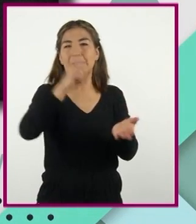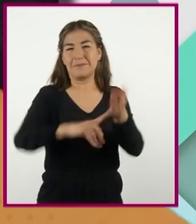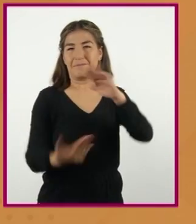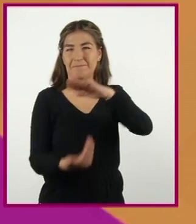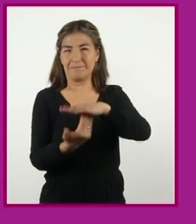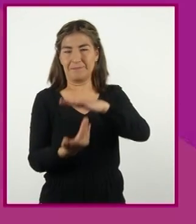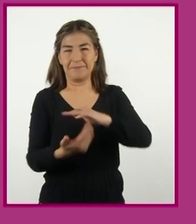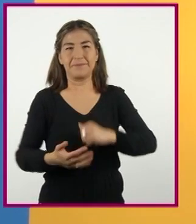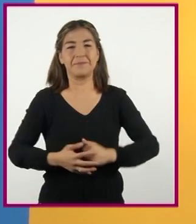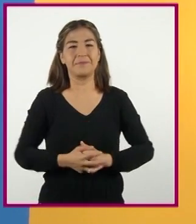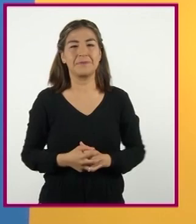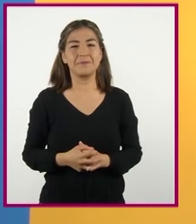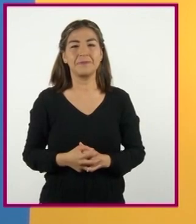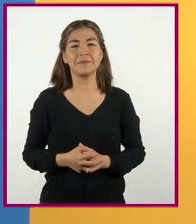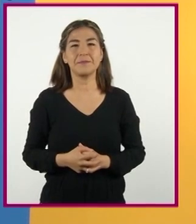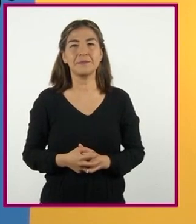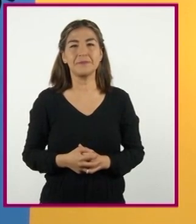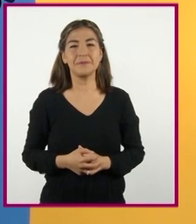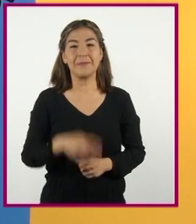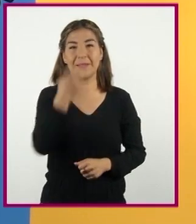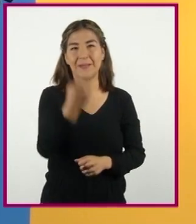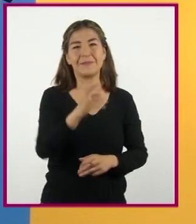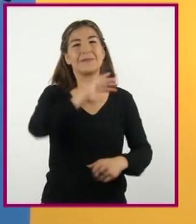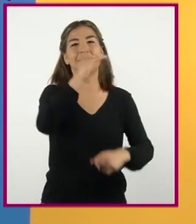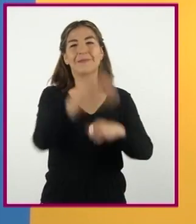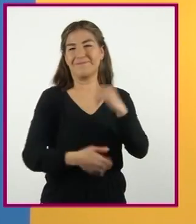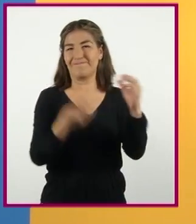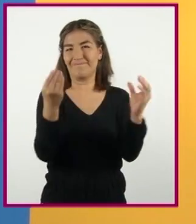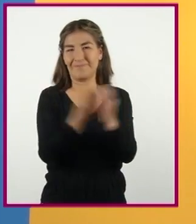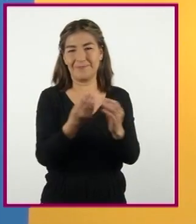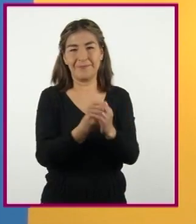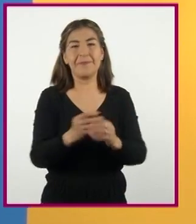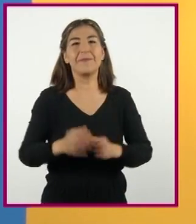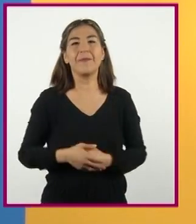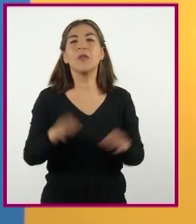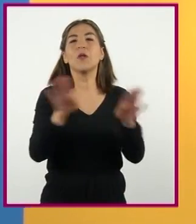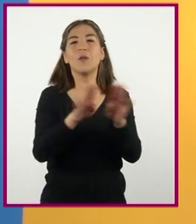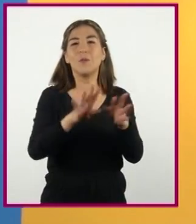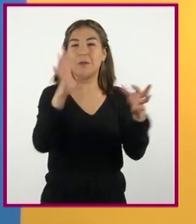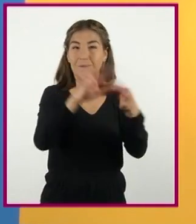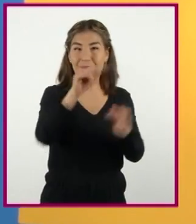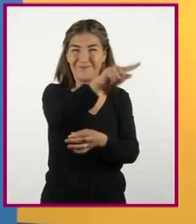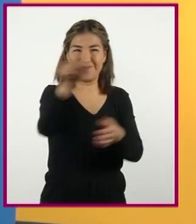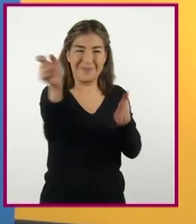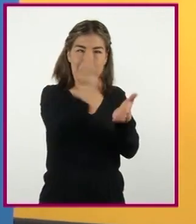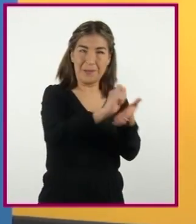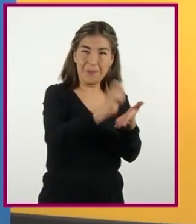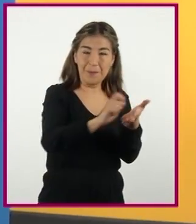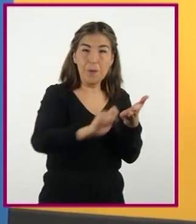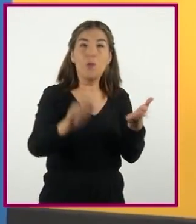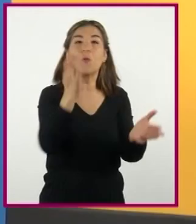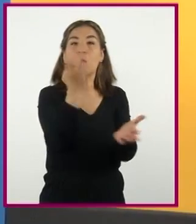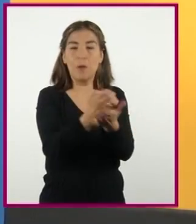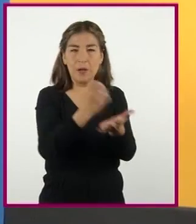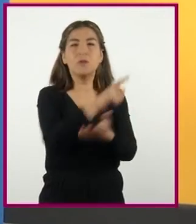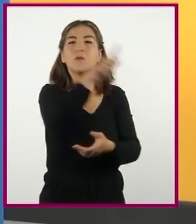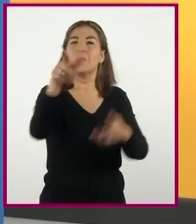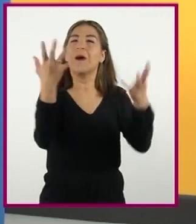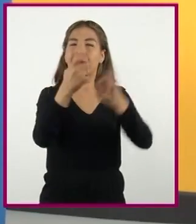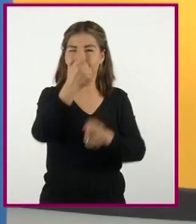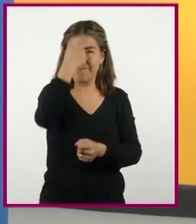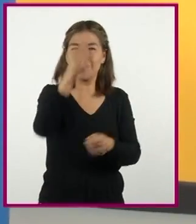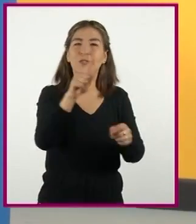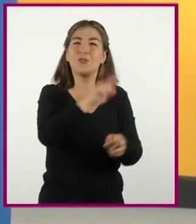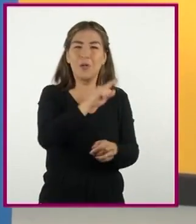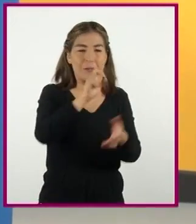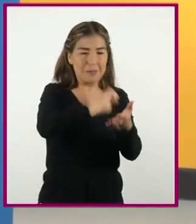bancas. Con eso terminamos la sesión. Con las notas que escribieron en su cuaderno, creen sus propios ejercicios